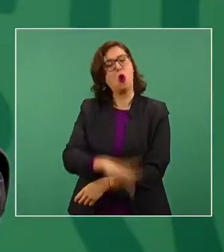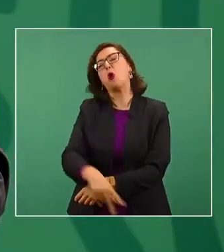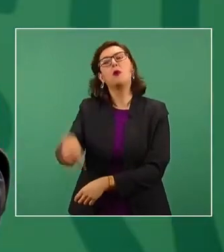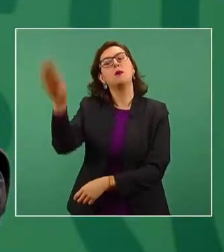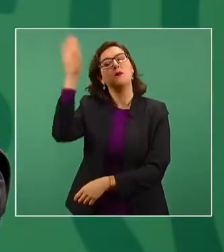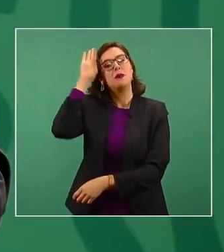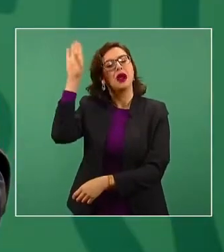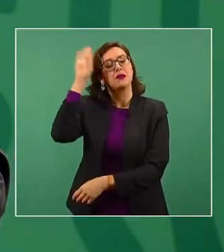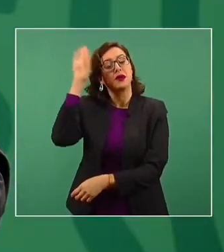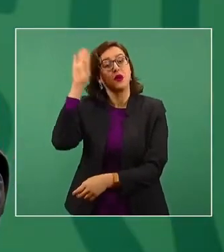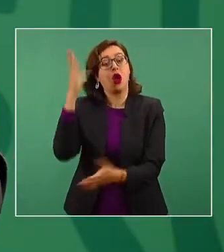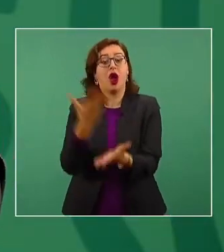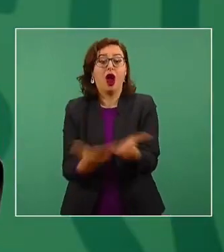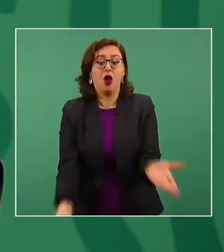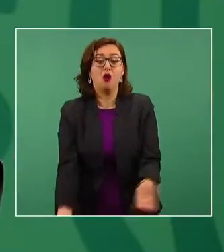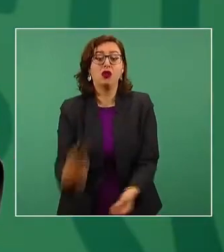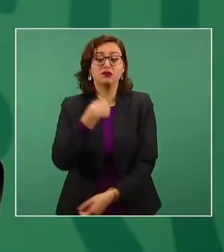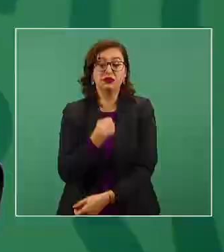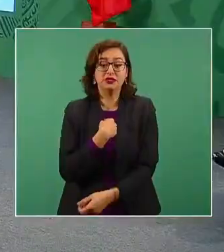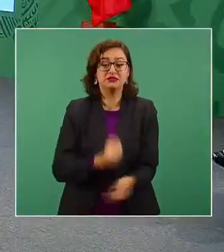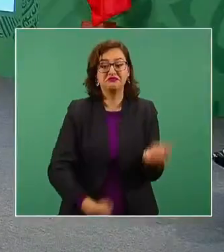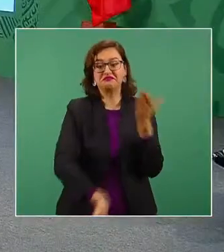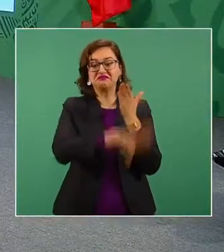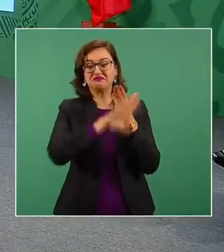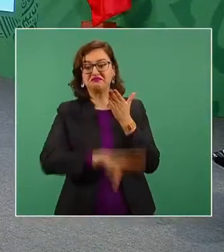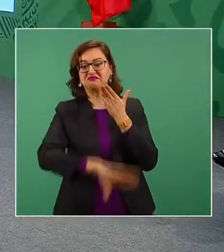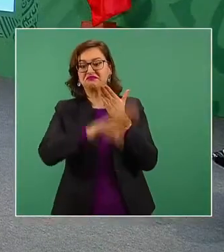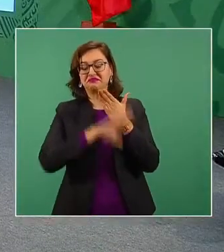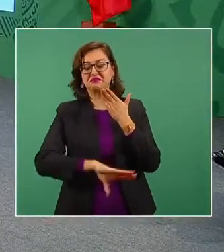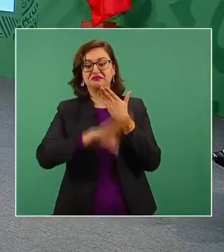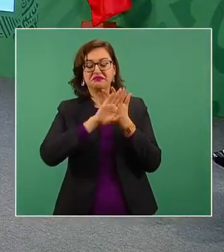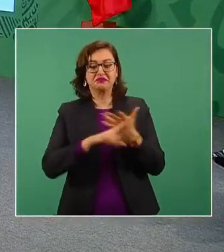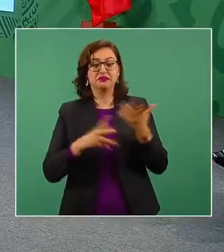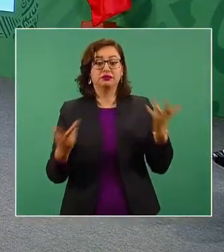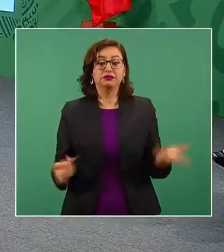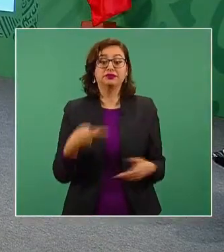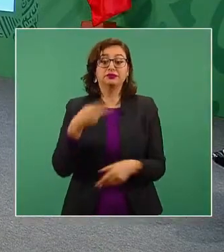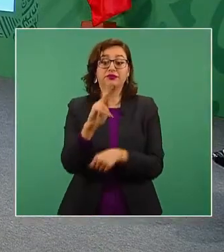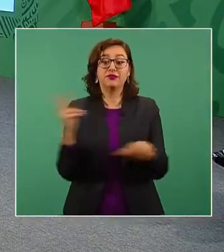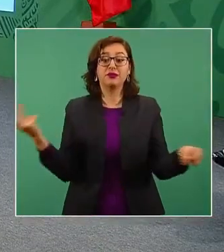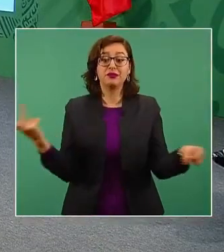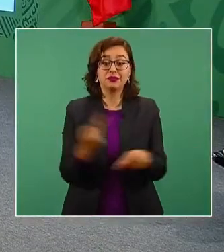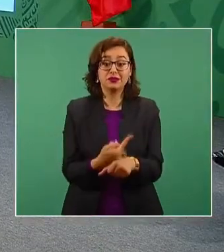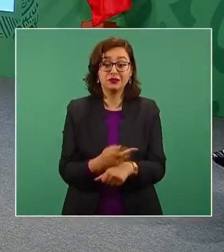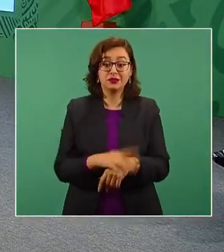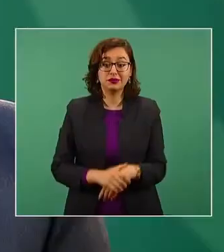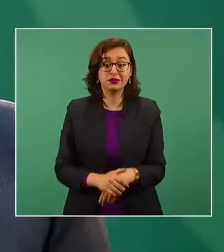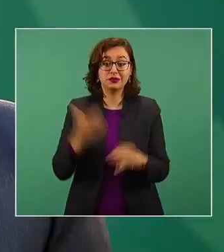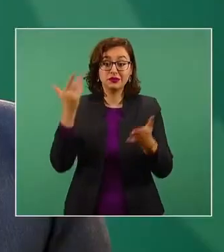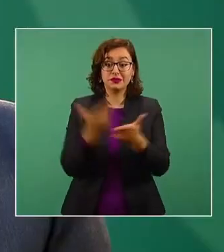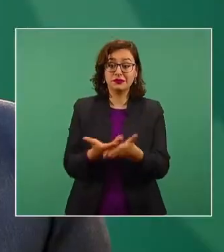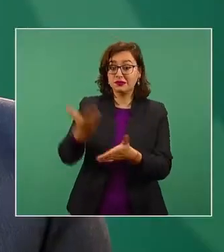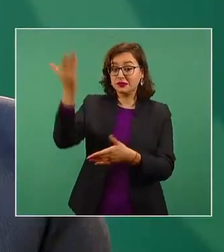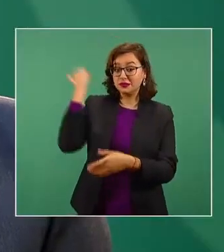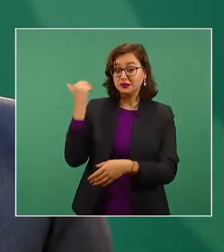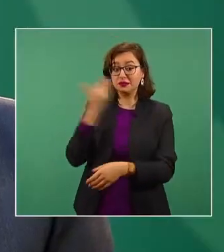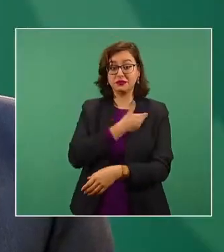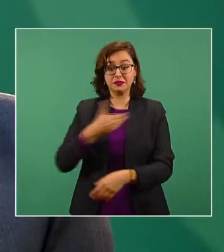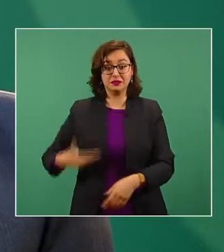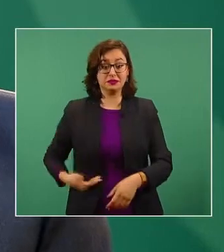pero él no tenía la posibilidad